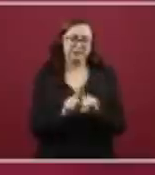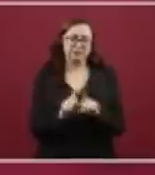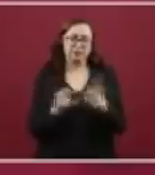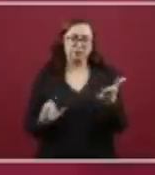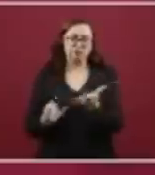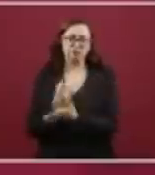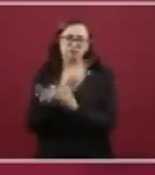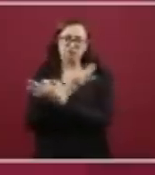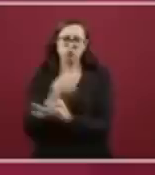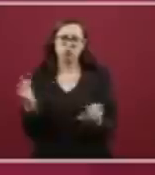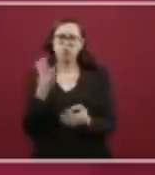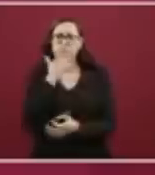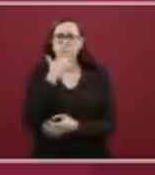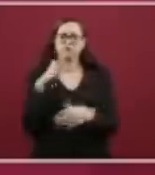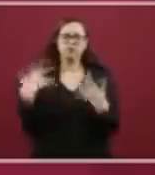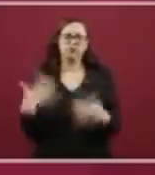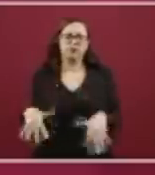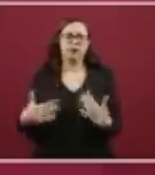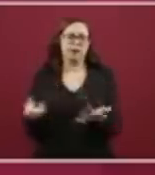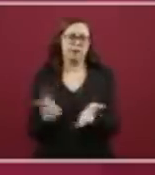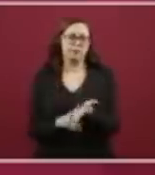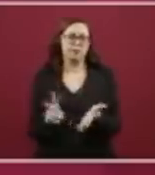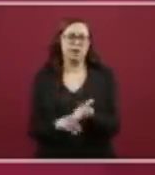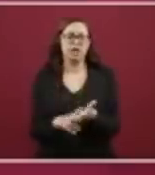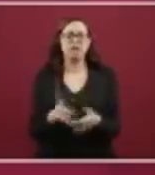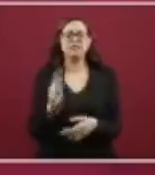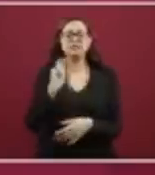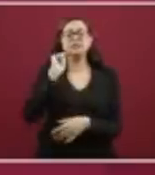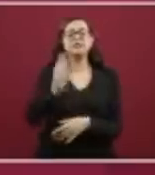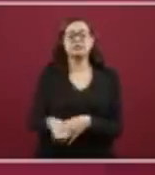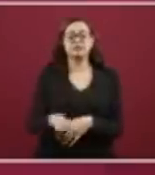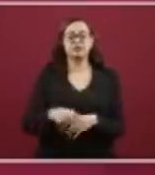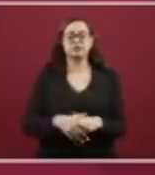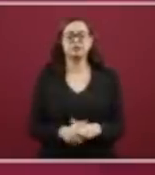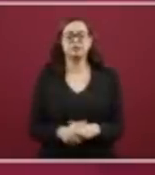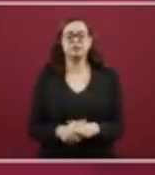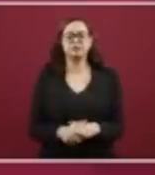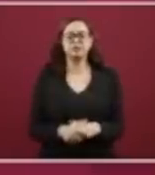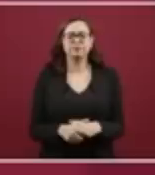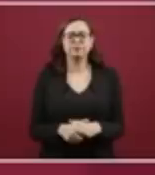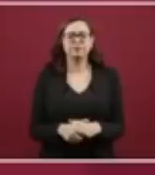porque es una reforma al artículo